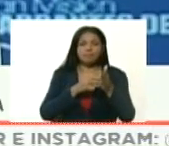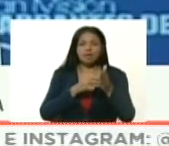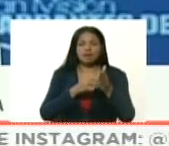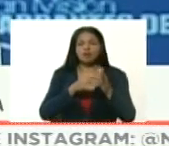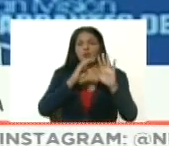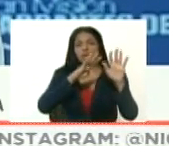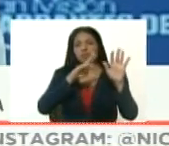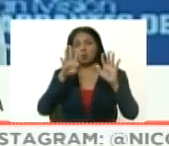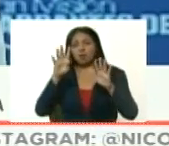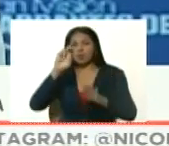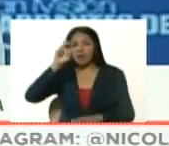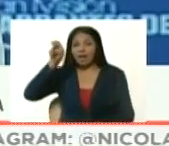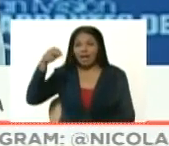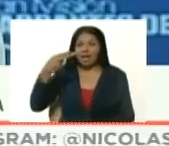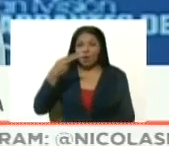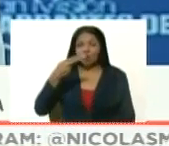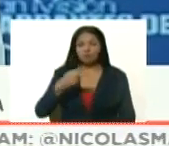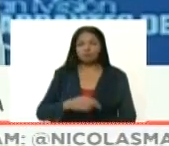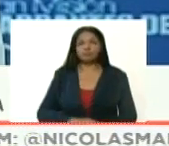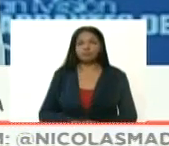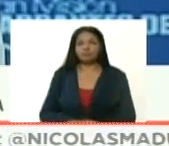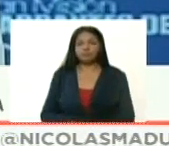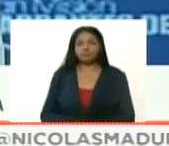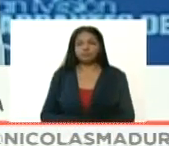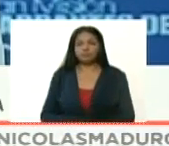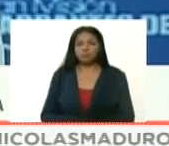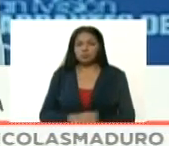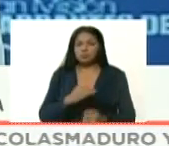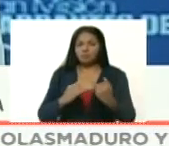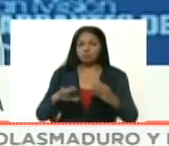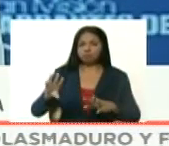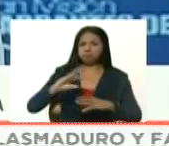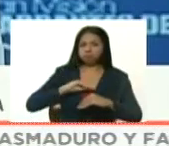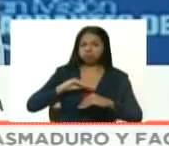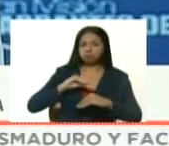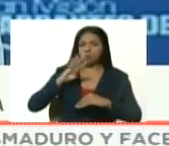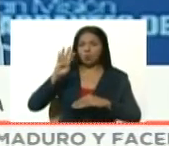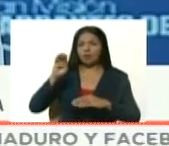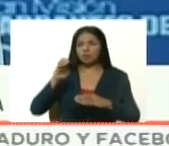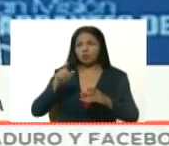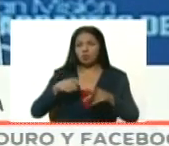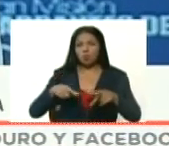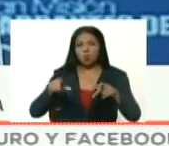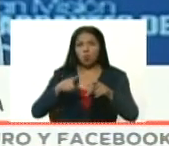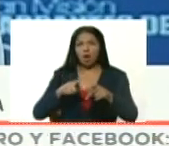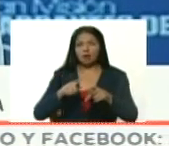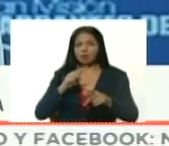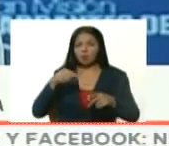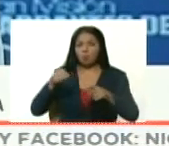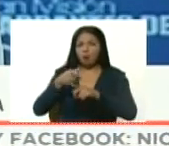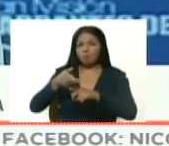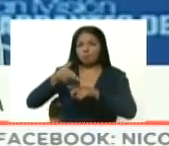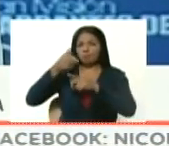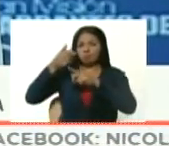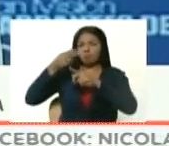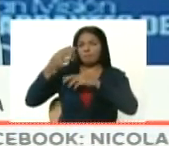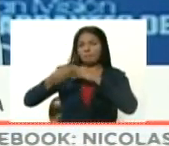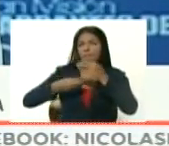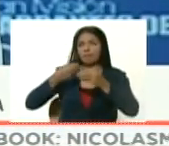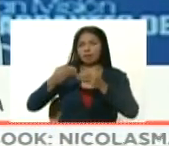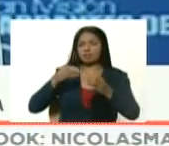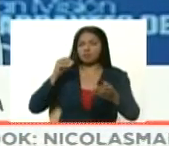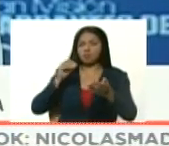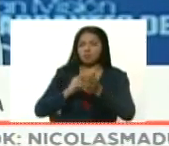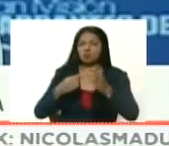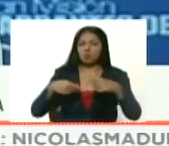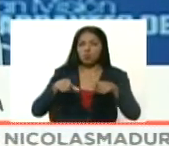542.994 euros con el fin de adquirir 4 simuladores de tiro para ser instalados